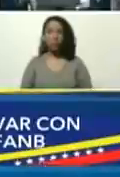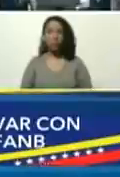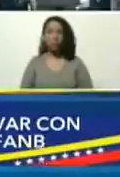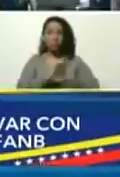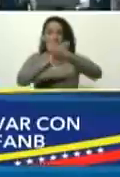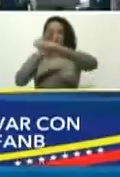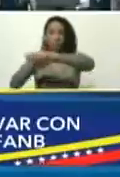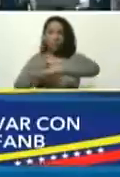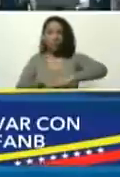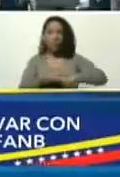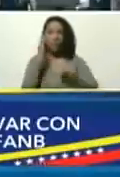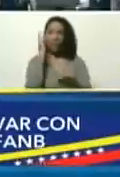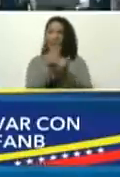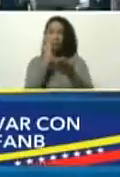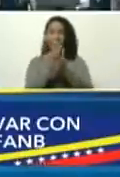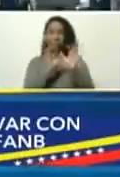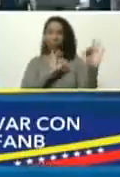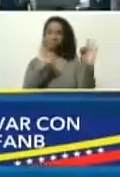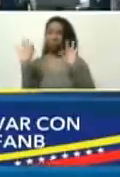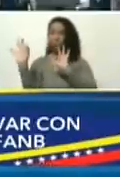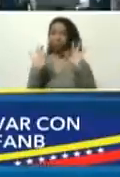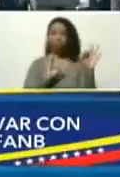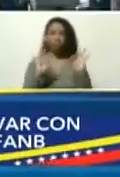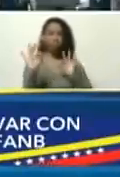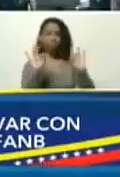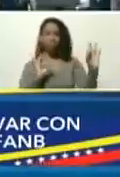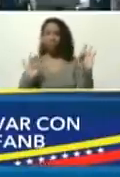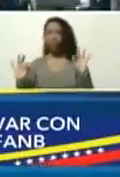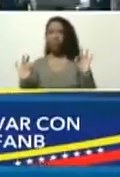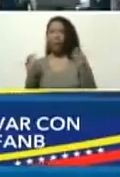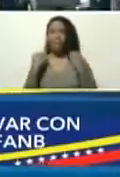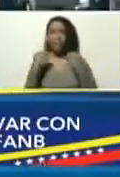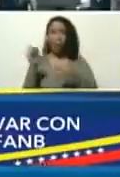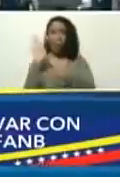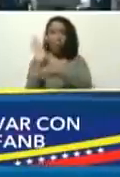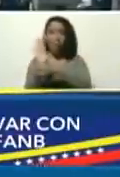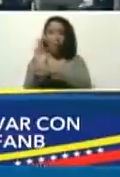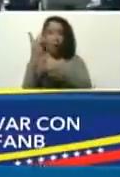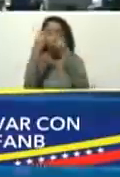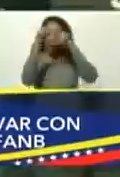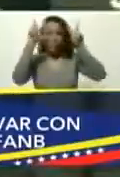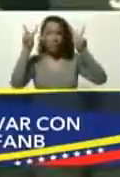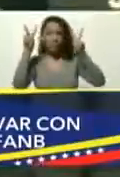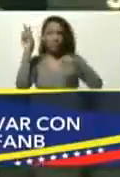Alerta, siempre alerta, para cuidar la paz de la República.